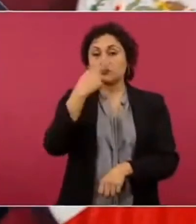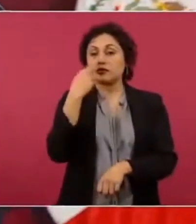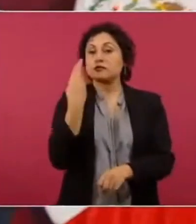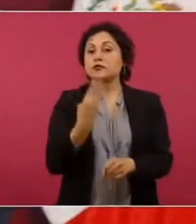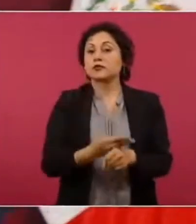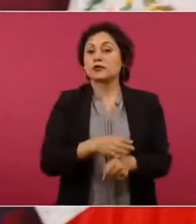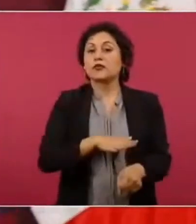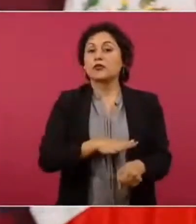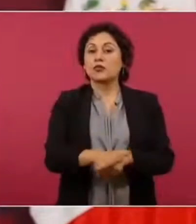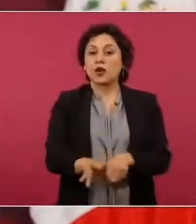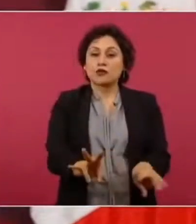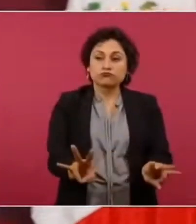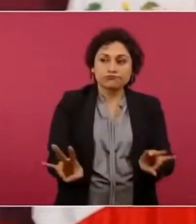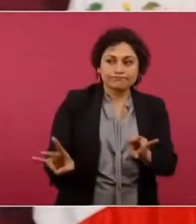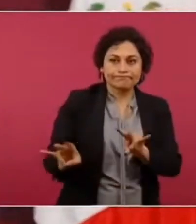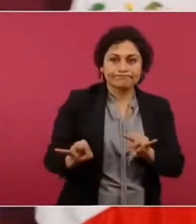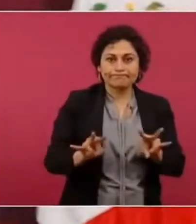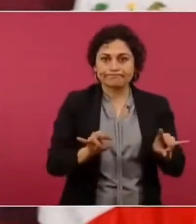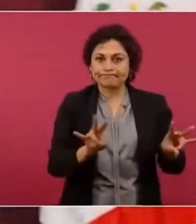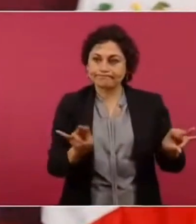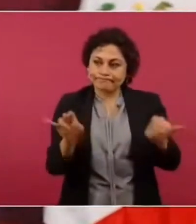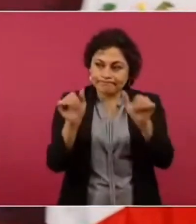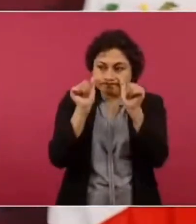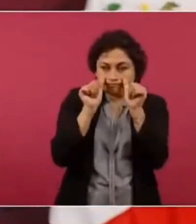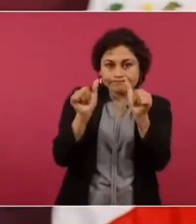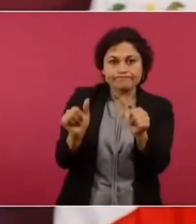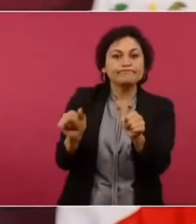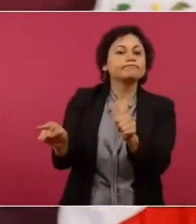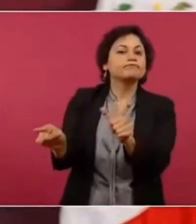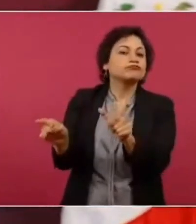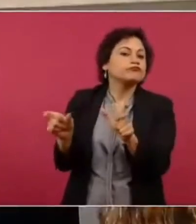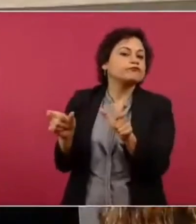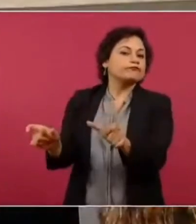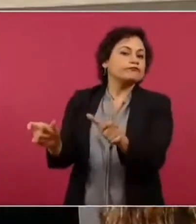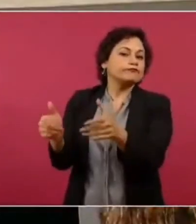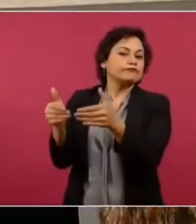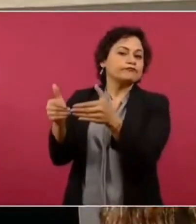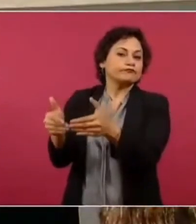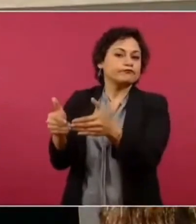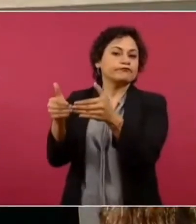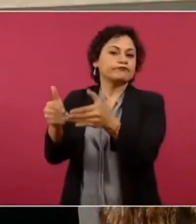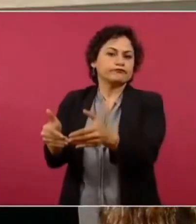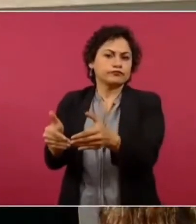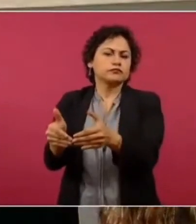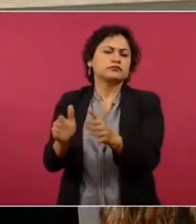estar atentos en los puertos. Hemos avanzado mucho.